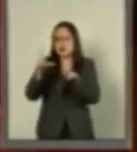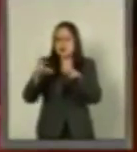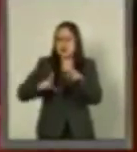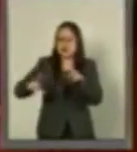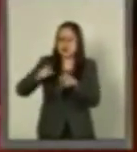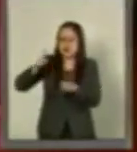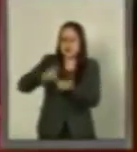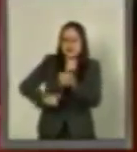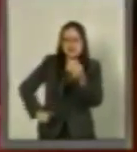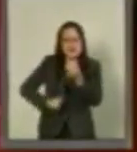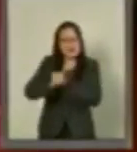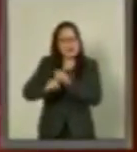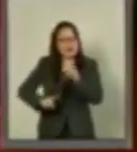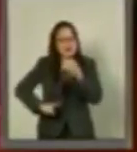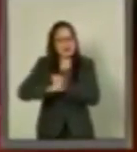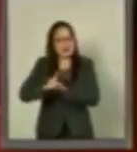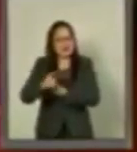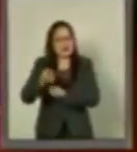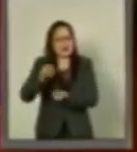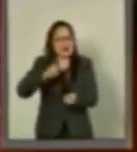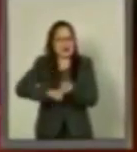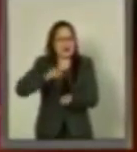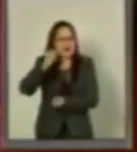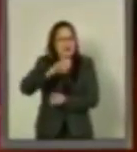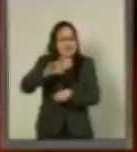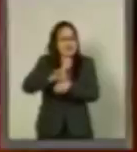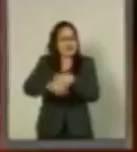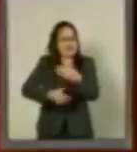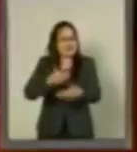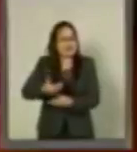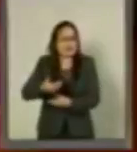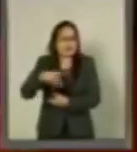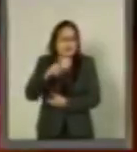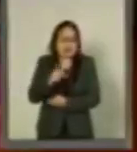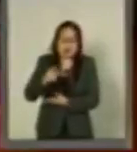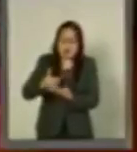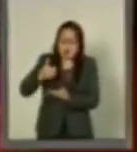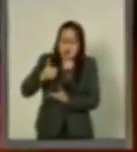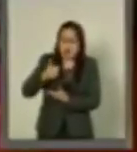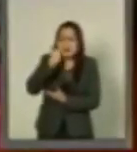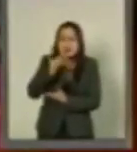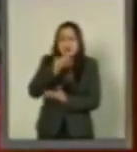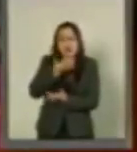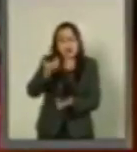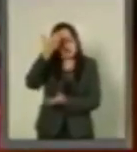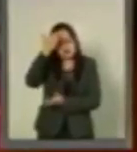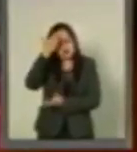lastiman en el día a día, no sin reconocer en usted